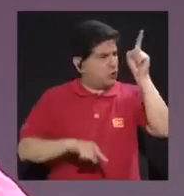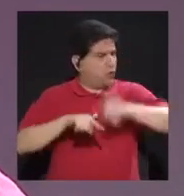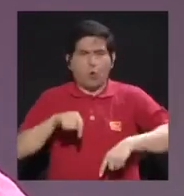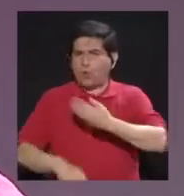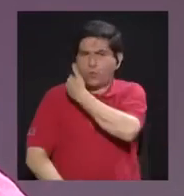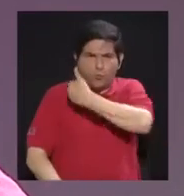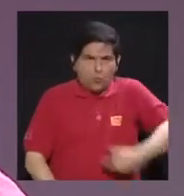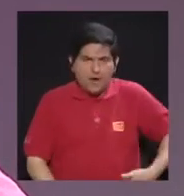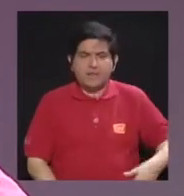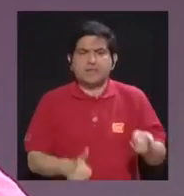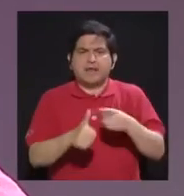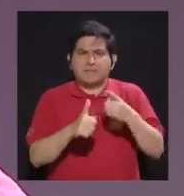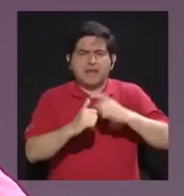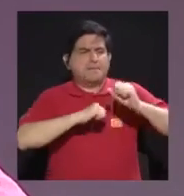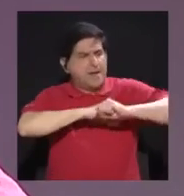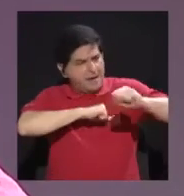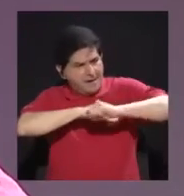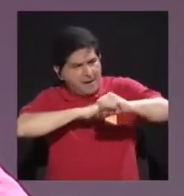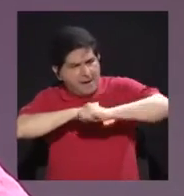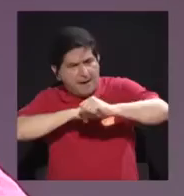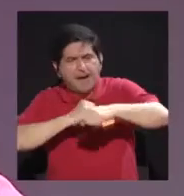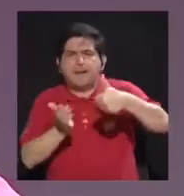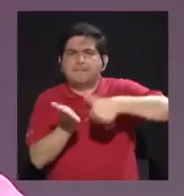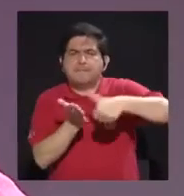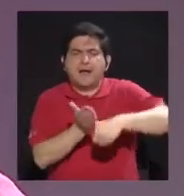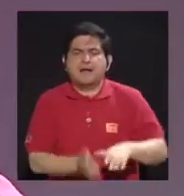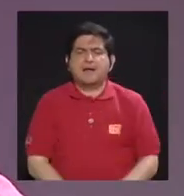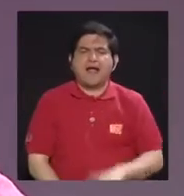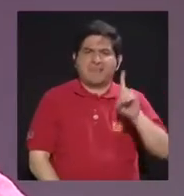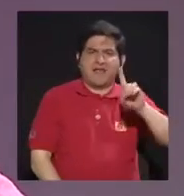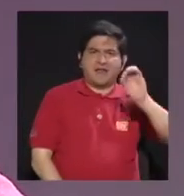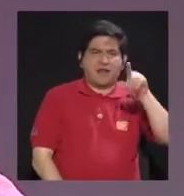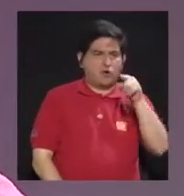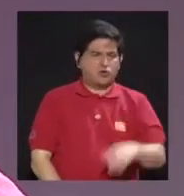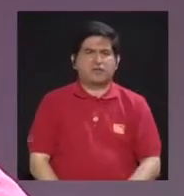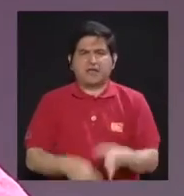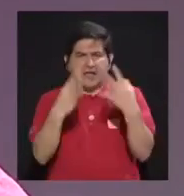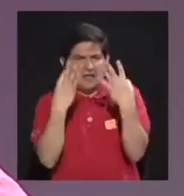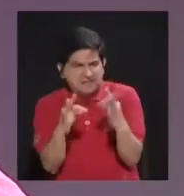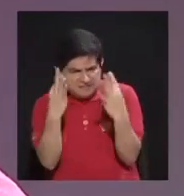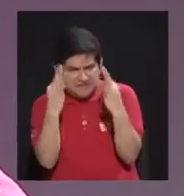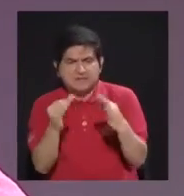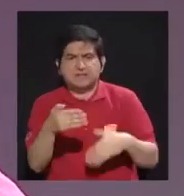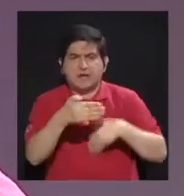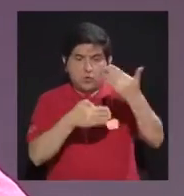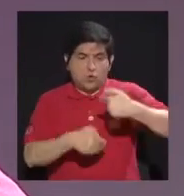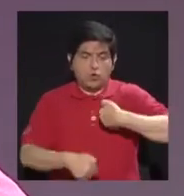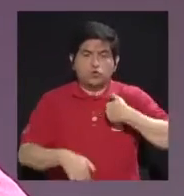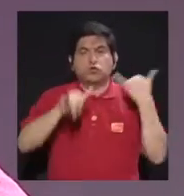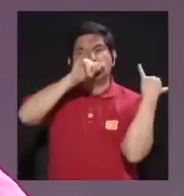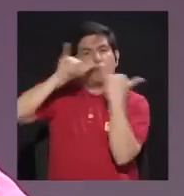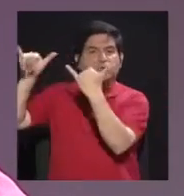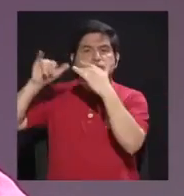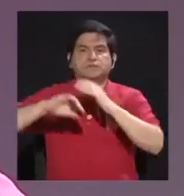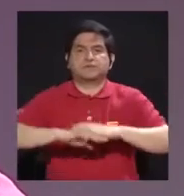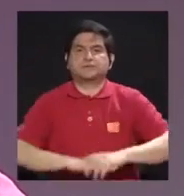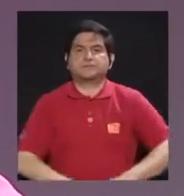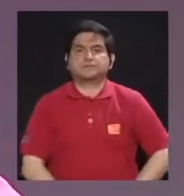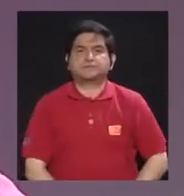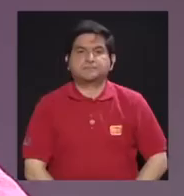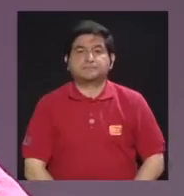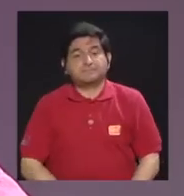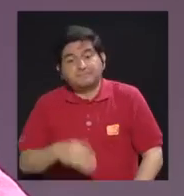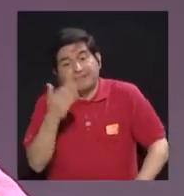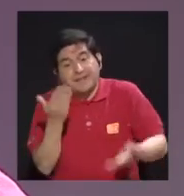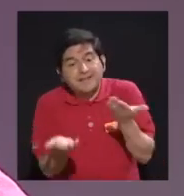presidente fue en la primera campaña electoral en la que Daniel Ortega se lanzó después de que yo había hecho mi denuncia. Quizá